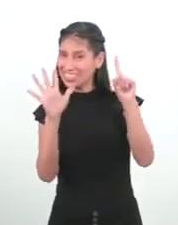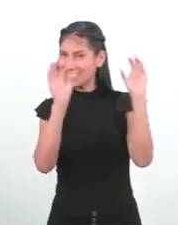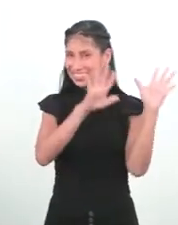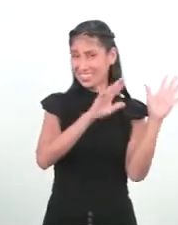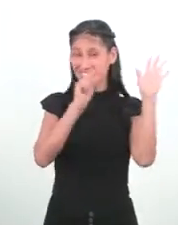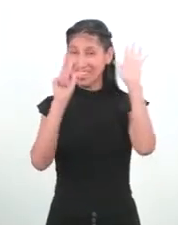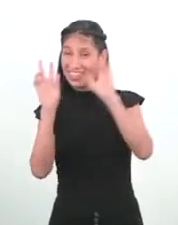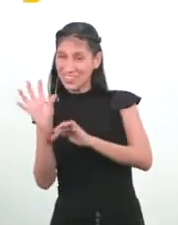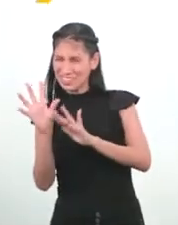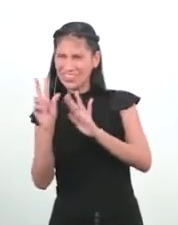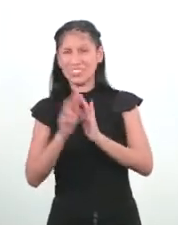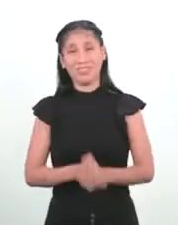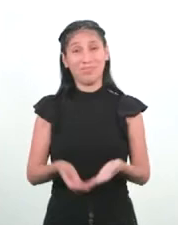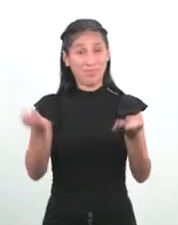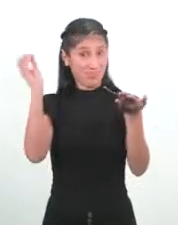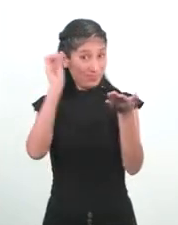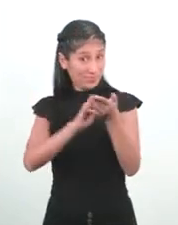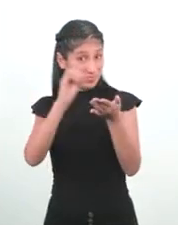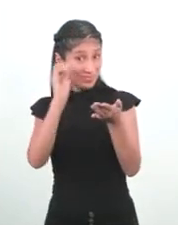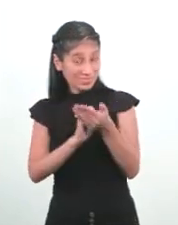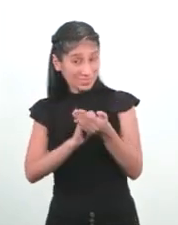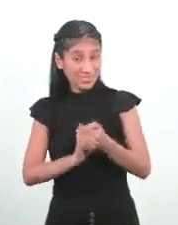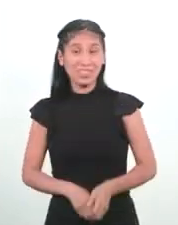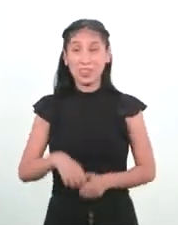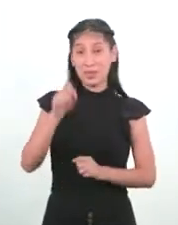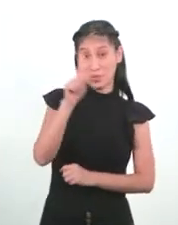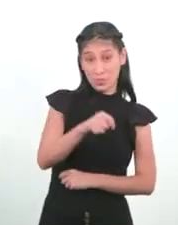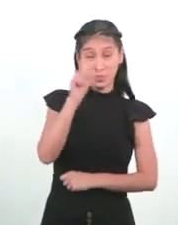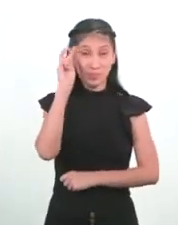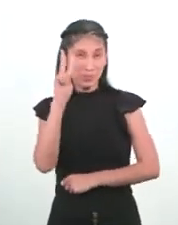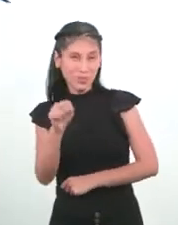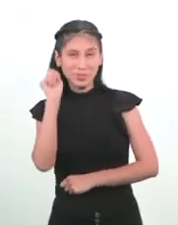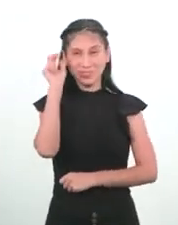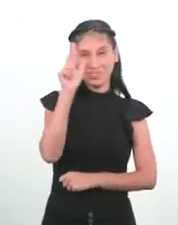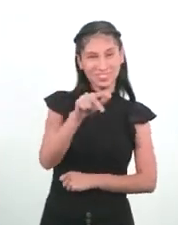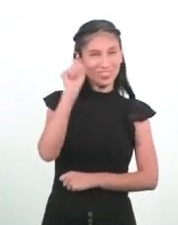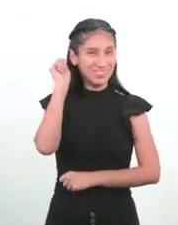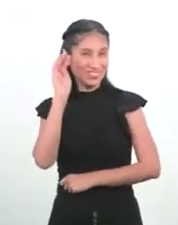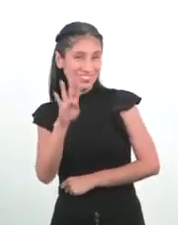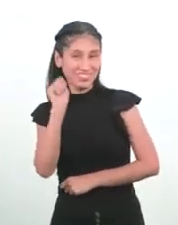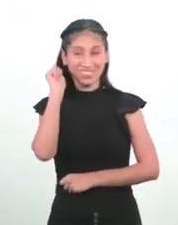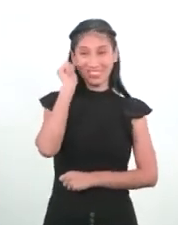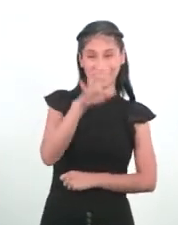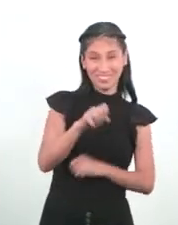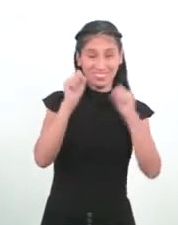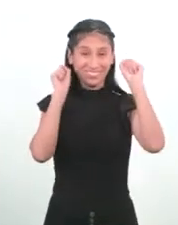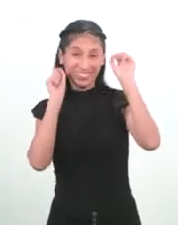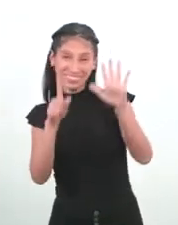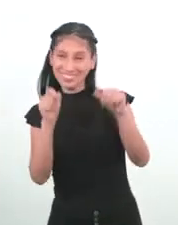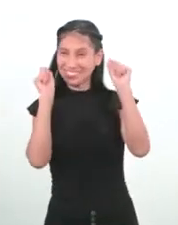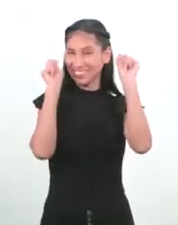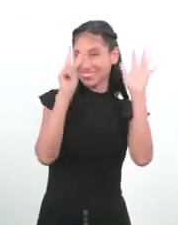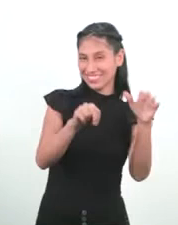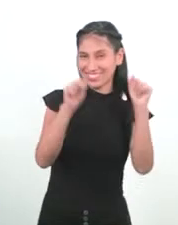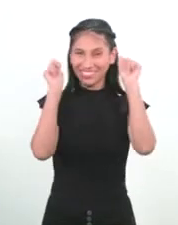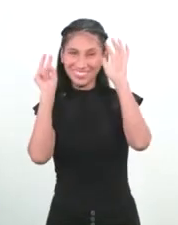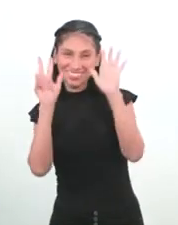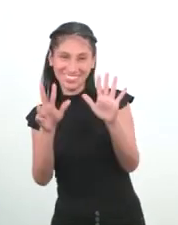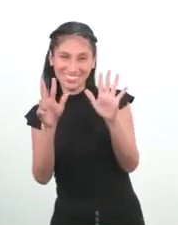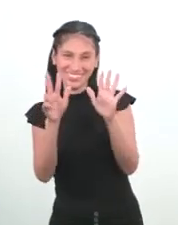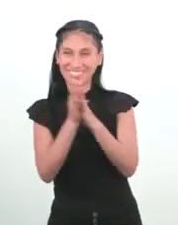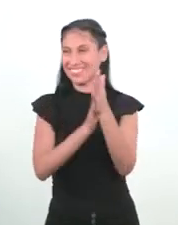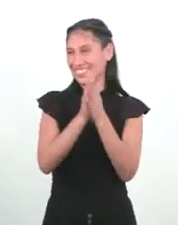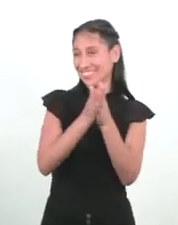6, 7, 8. Lo repetimos una vez más. 1, 2, 3, 4, 5, 6,